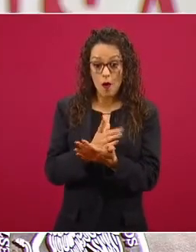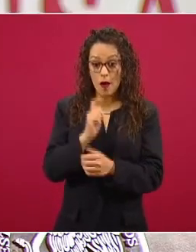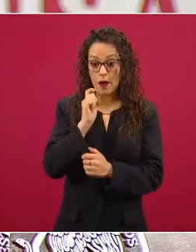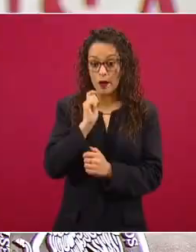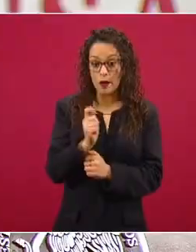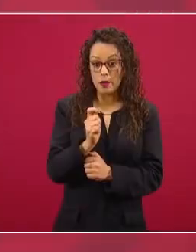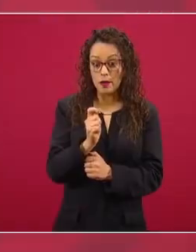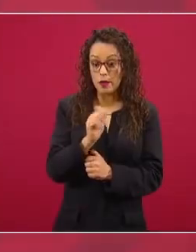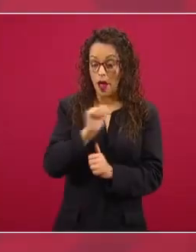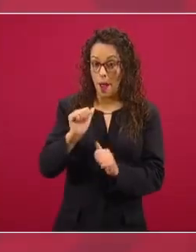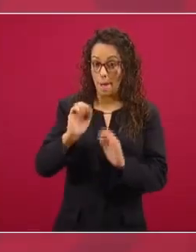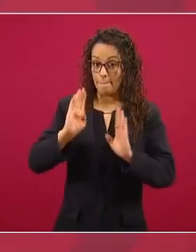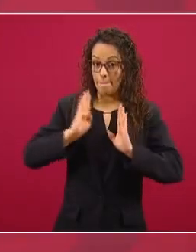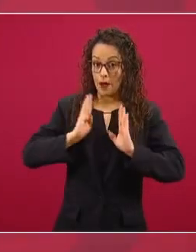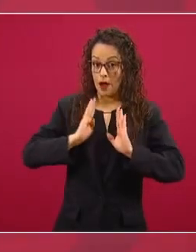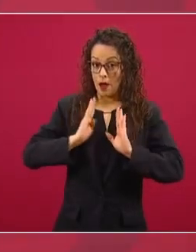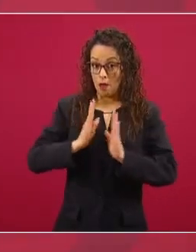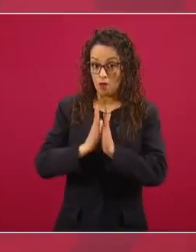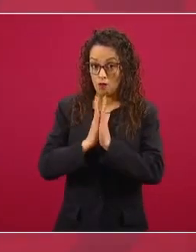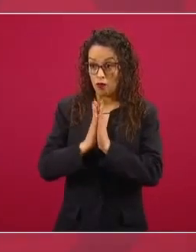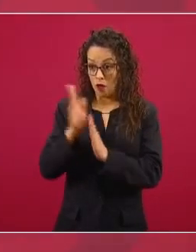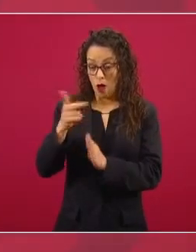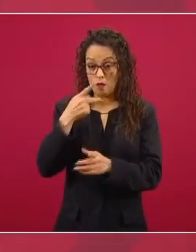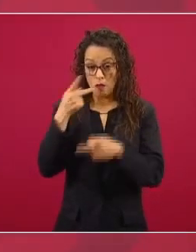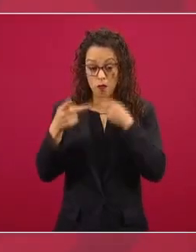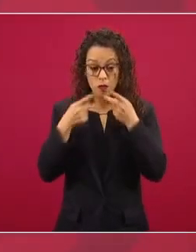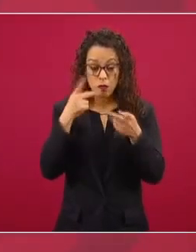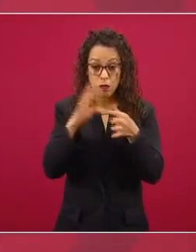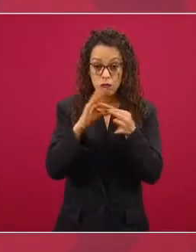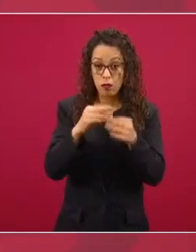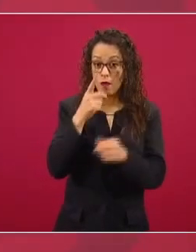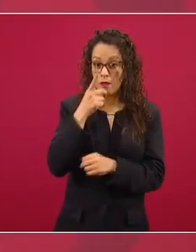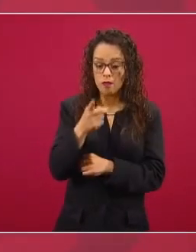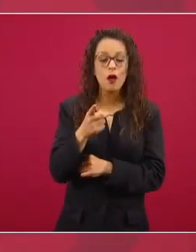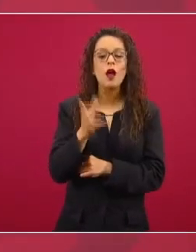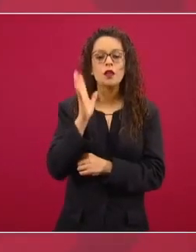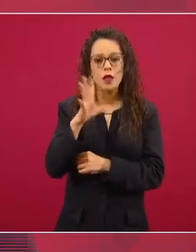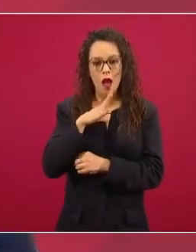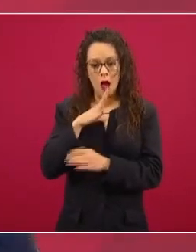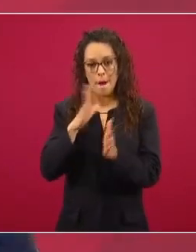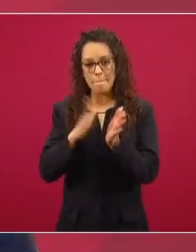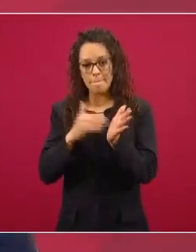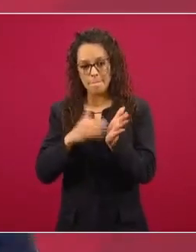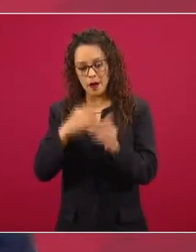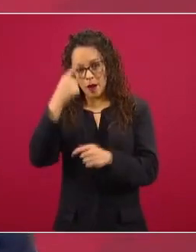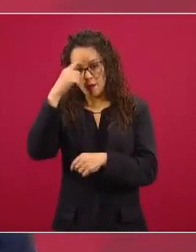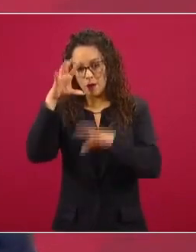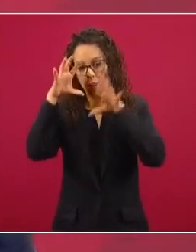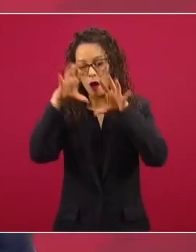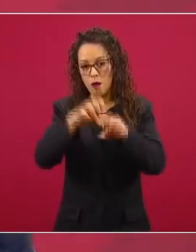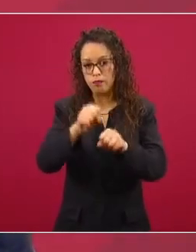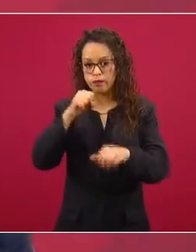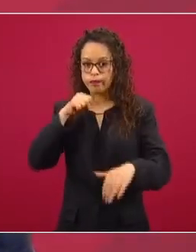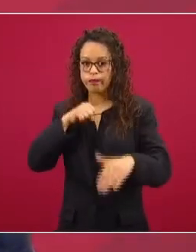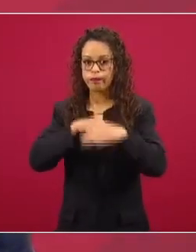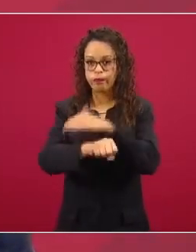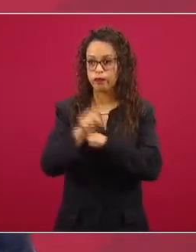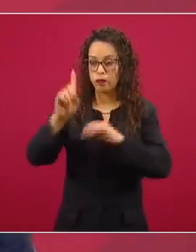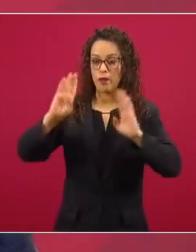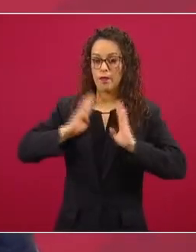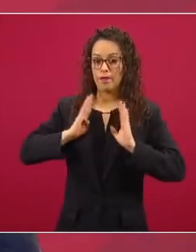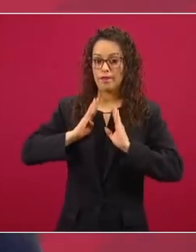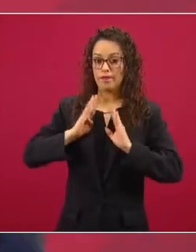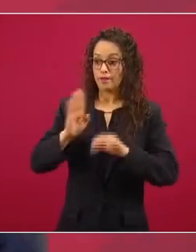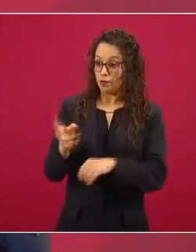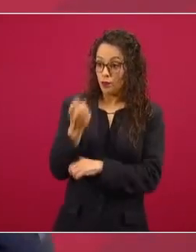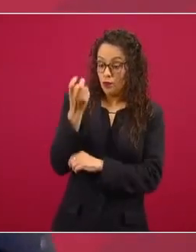declaración de militares, sino ya hay órdenes de aprehensión en contra de militares por el caso de Ayotzinapa,